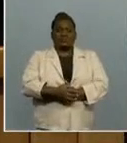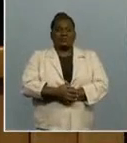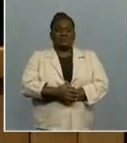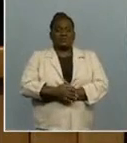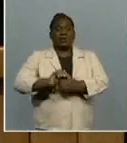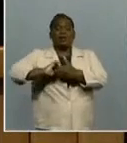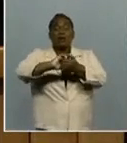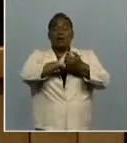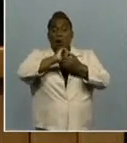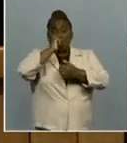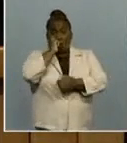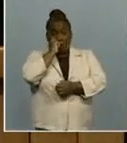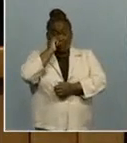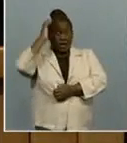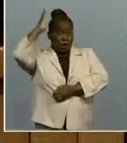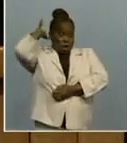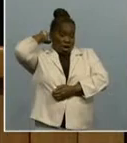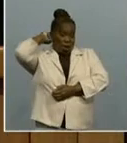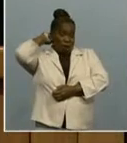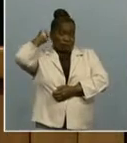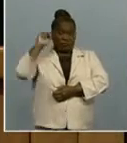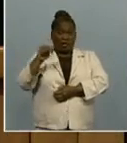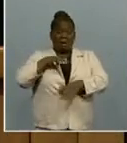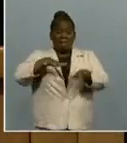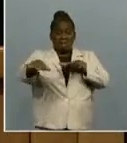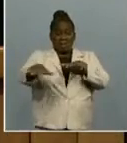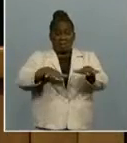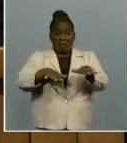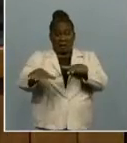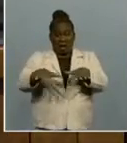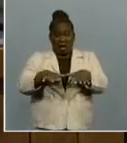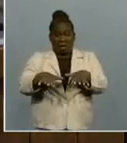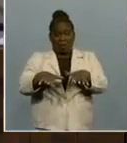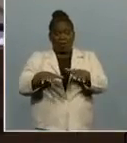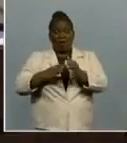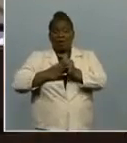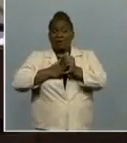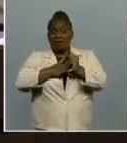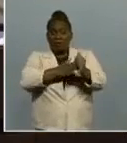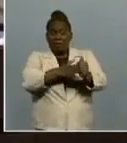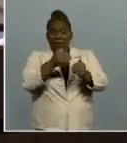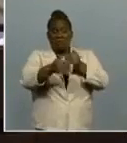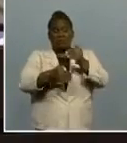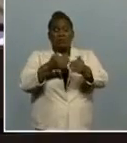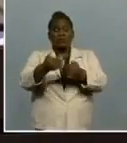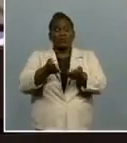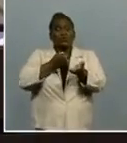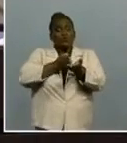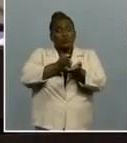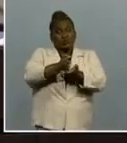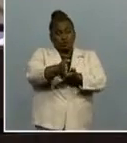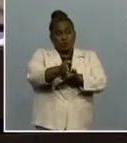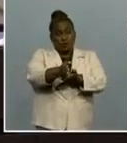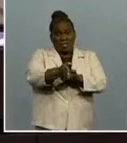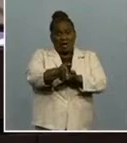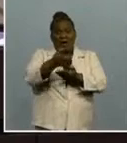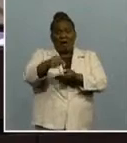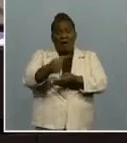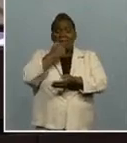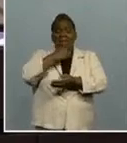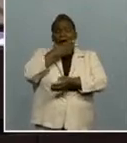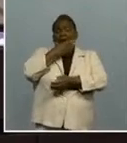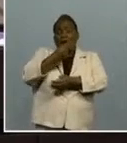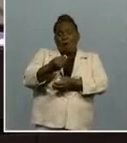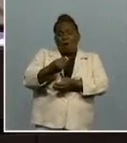el compañero raúl quien ha preparado o conducido o liderado ese proceso de continuidad generacional con tenacidad